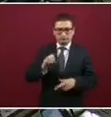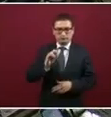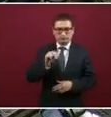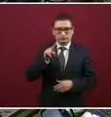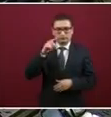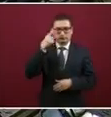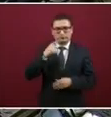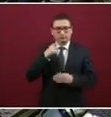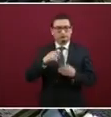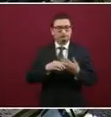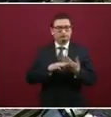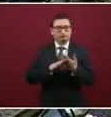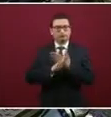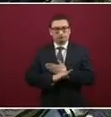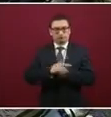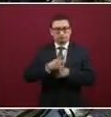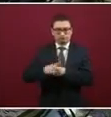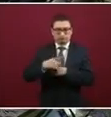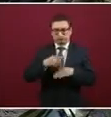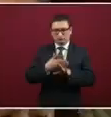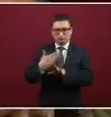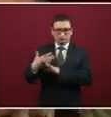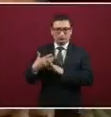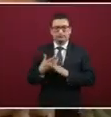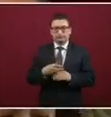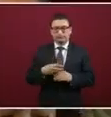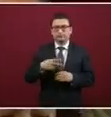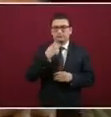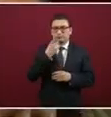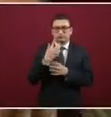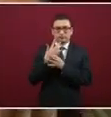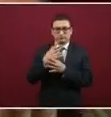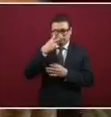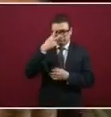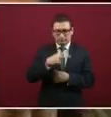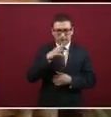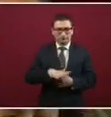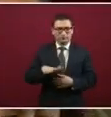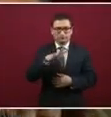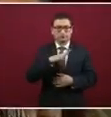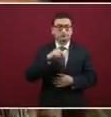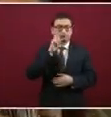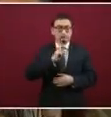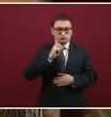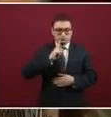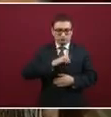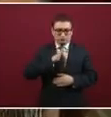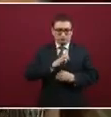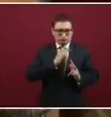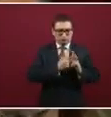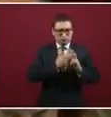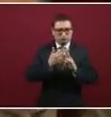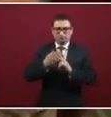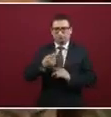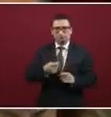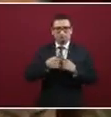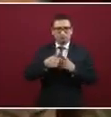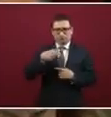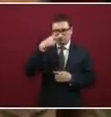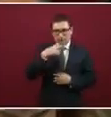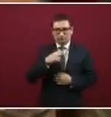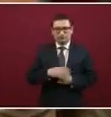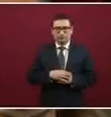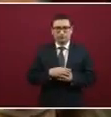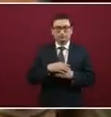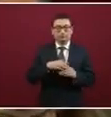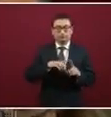del Delito dio a conocer que México ocupa el primer lugar en feminicidios. La primera entidad en México que